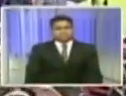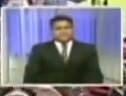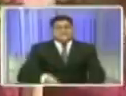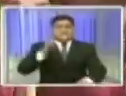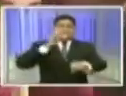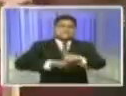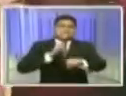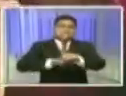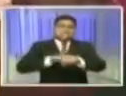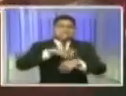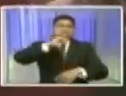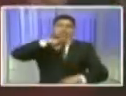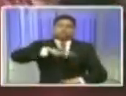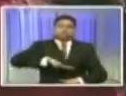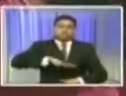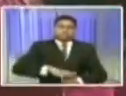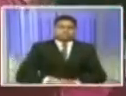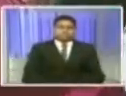¡Tiempos de historia!